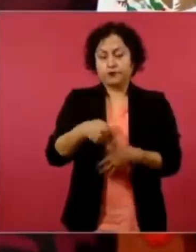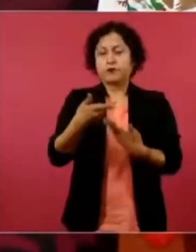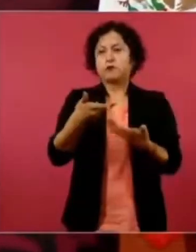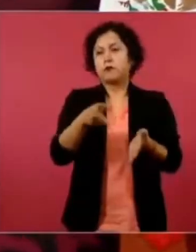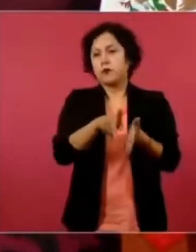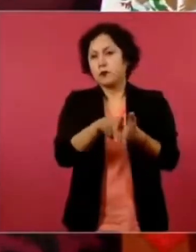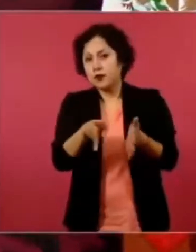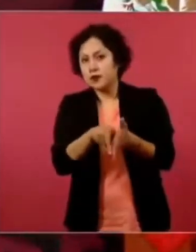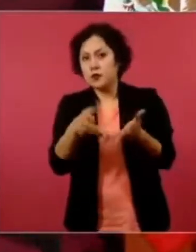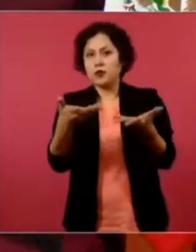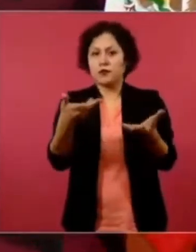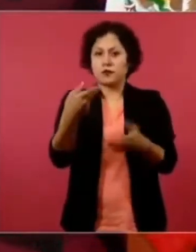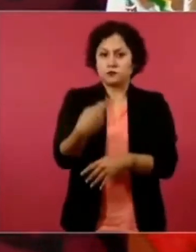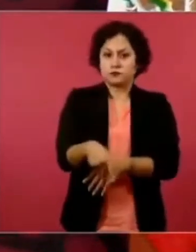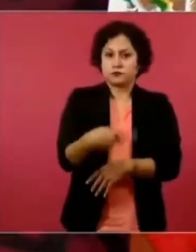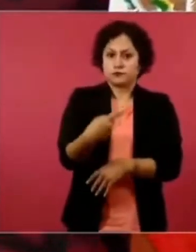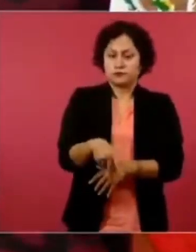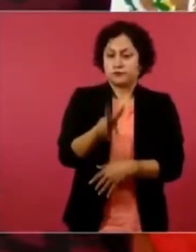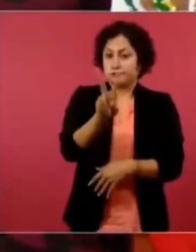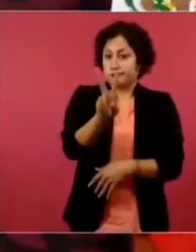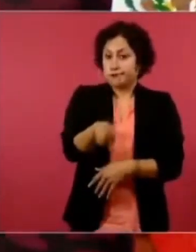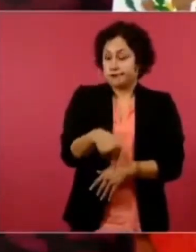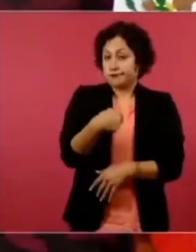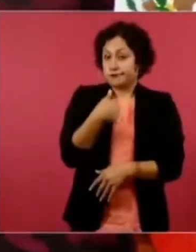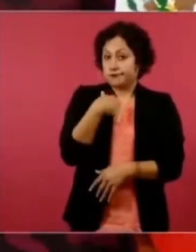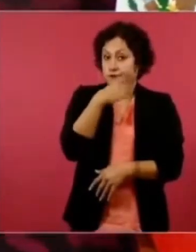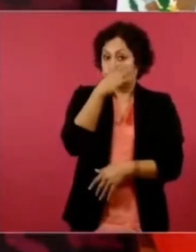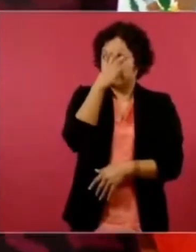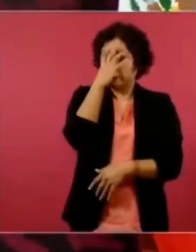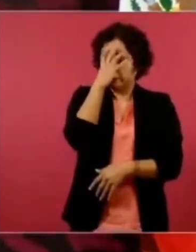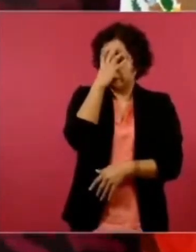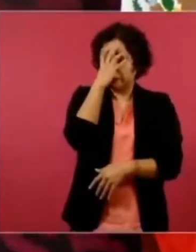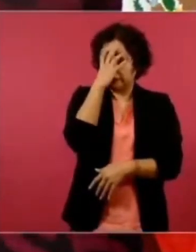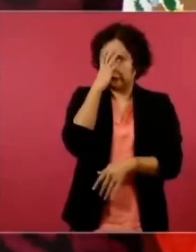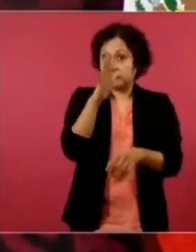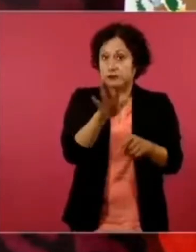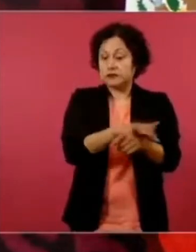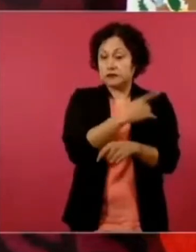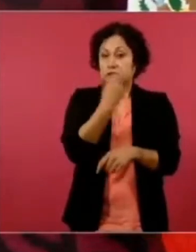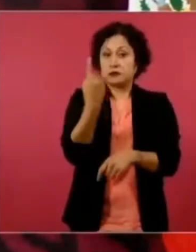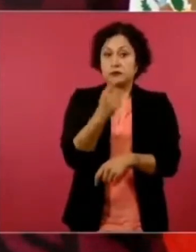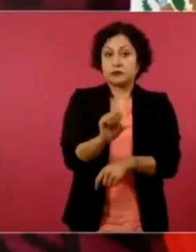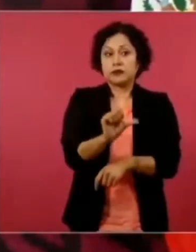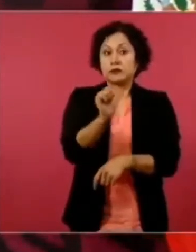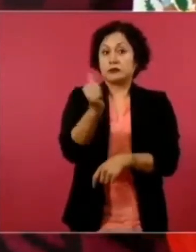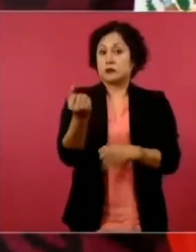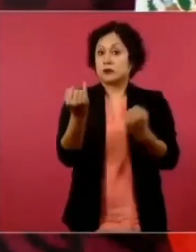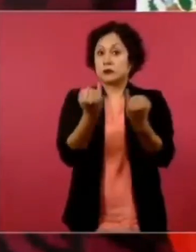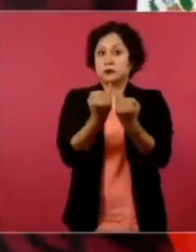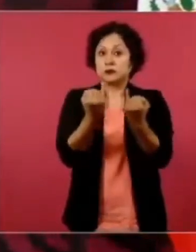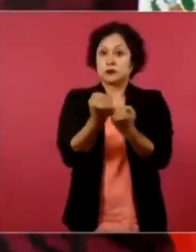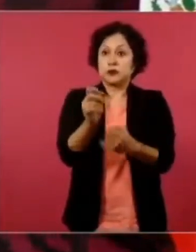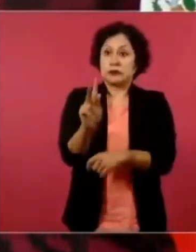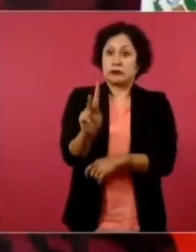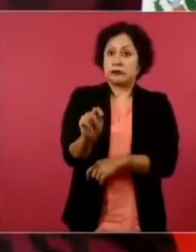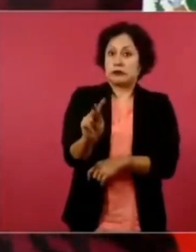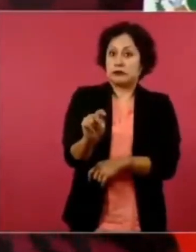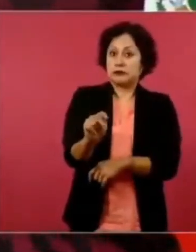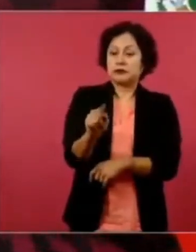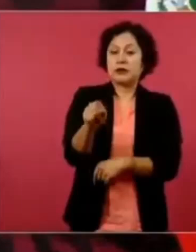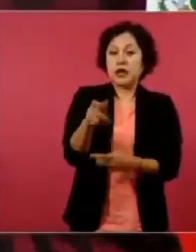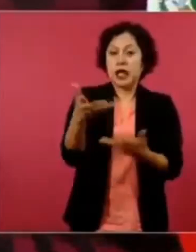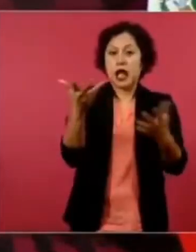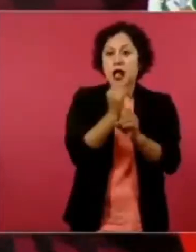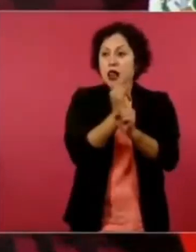Periódicos nacionales, sí, ya. Me da pena decir de televisoras que hacían reportajes,